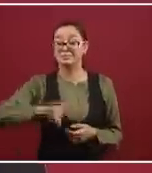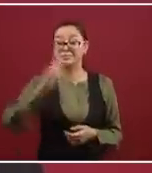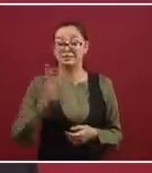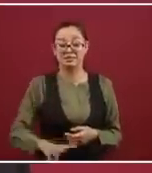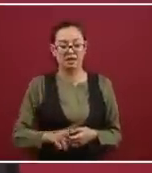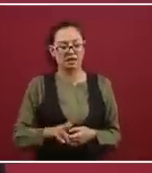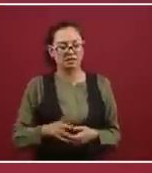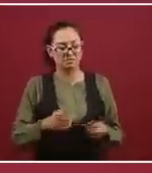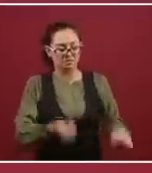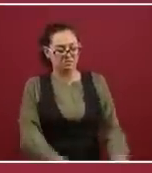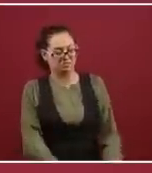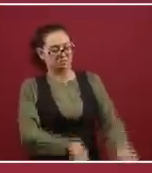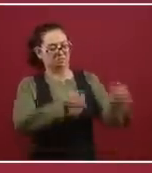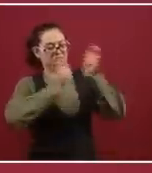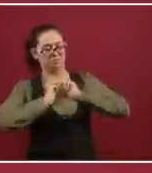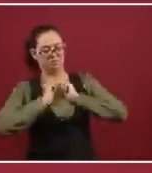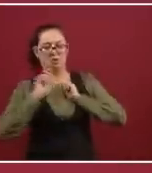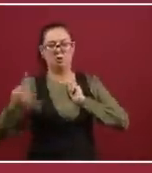echado,